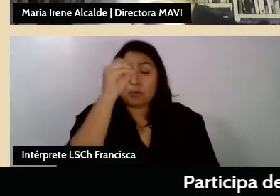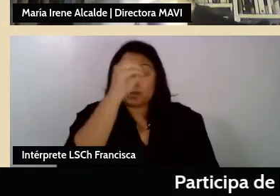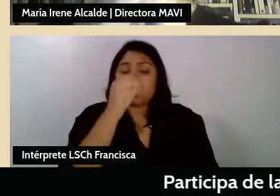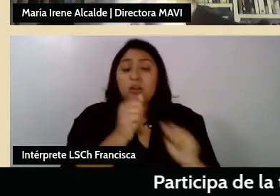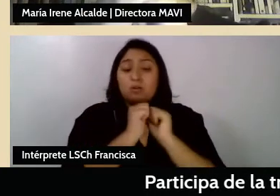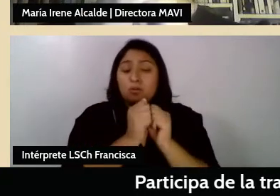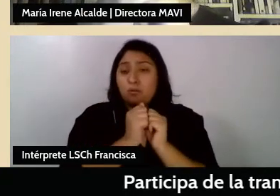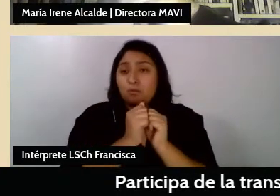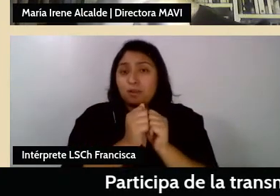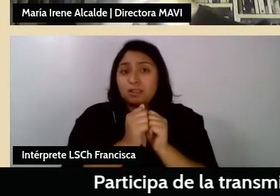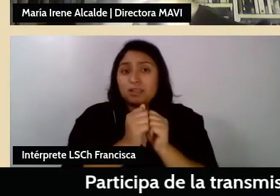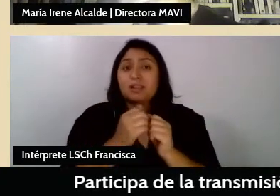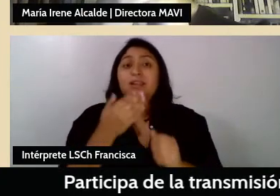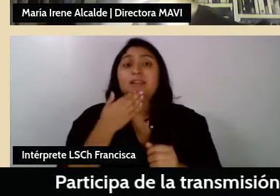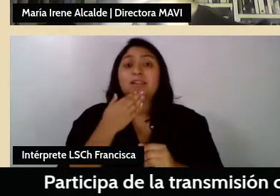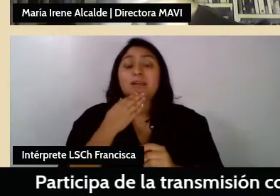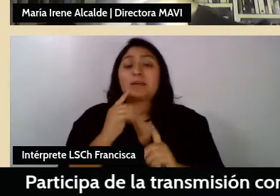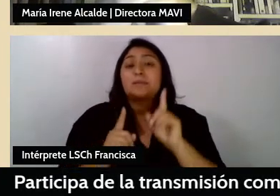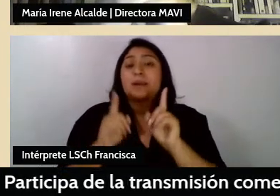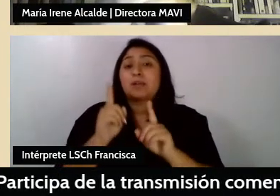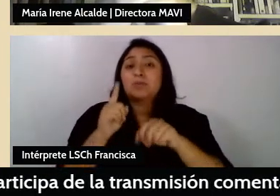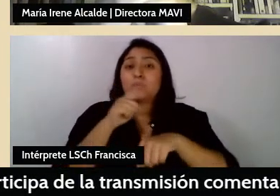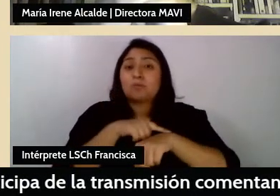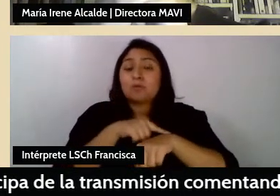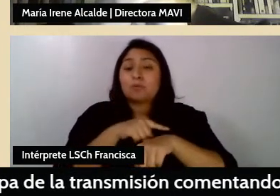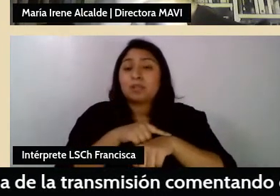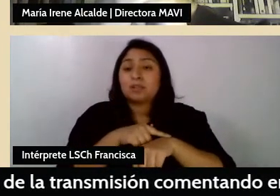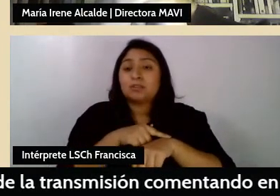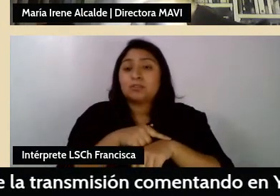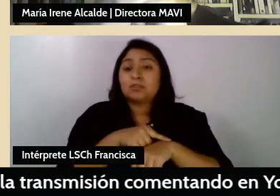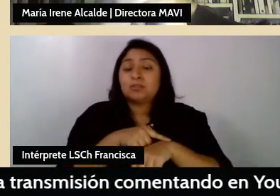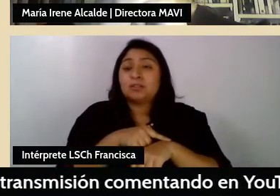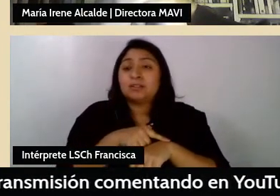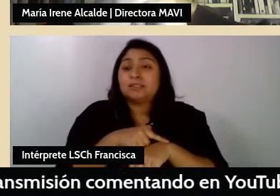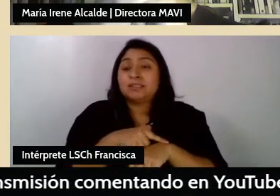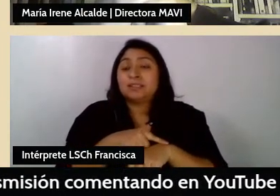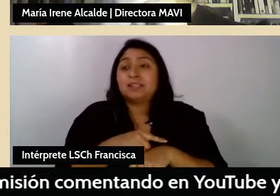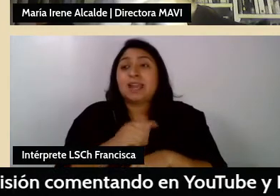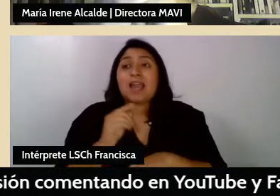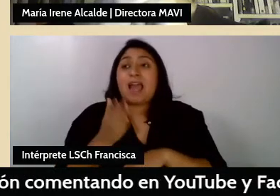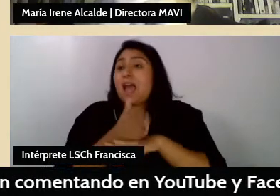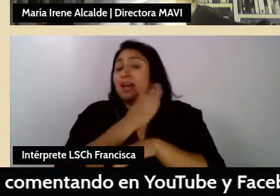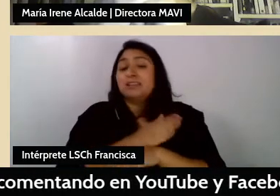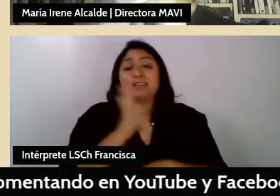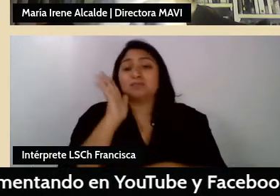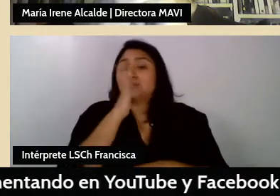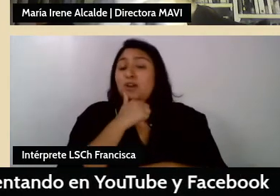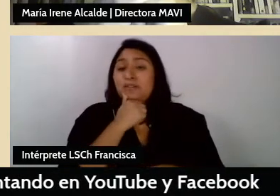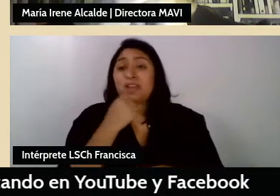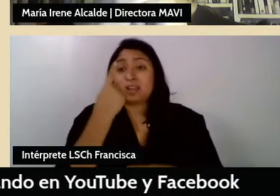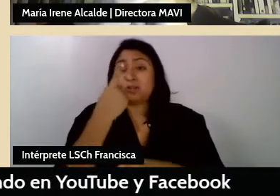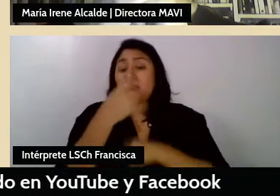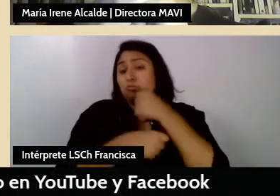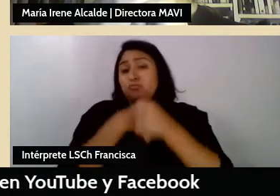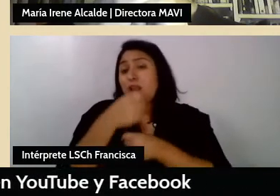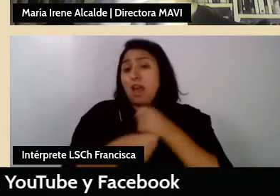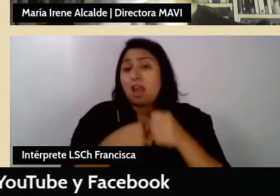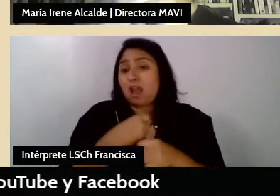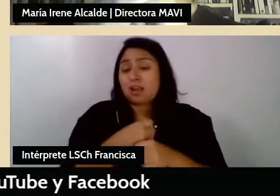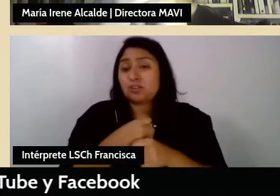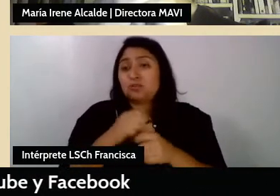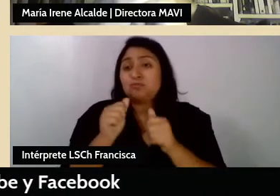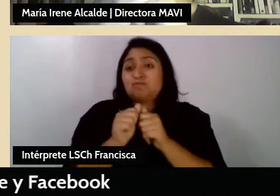también se generaron ciertas instancias súper ricas, como que no habíamos tenido en realidad, y que en un año que no habíamos